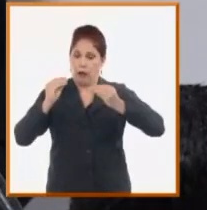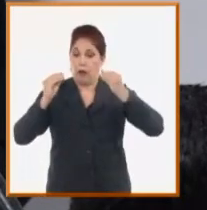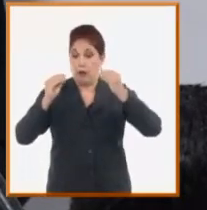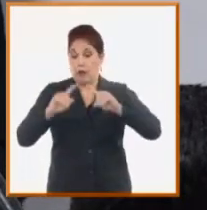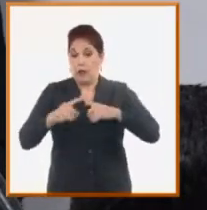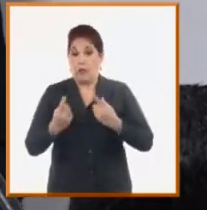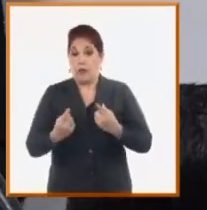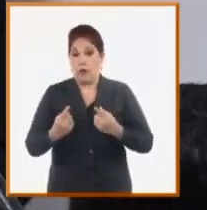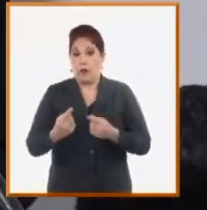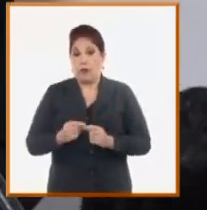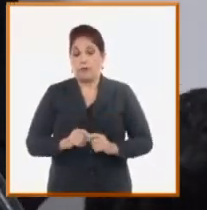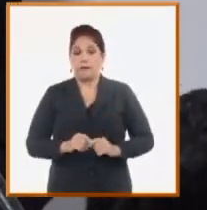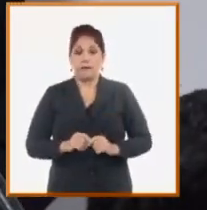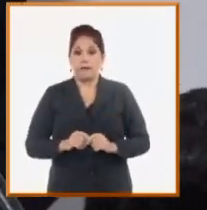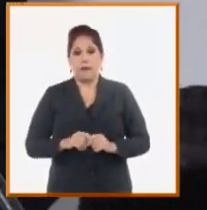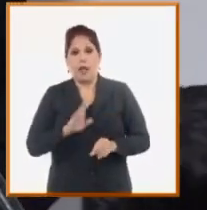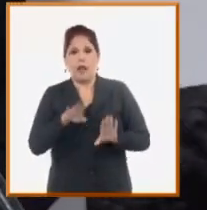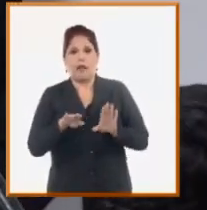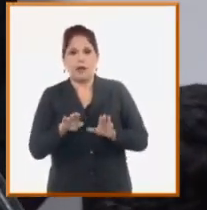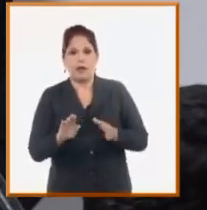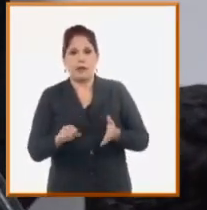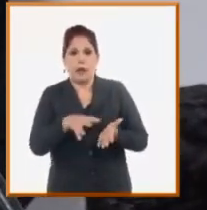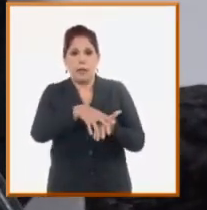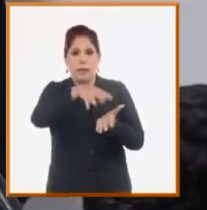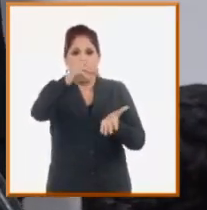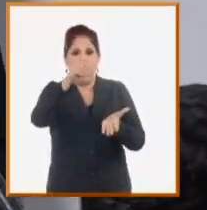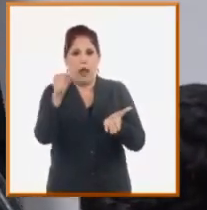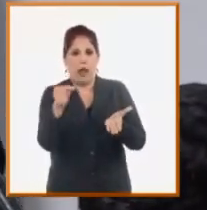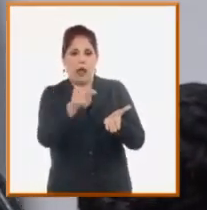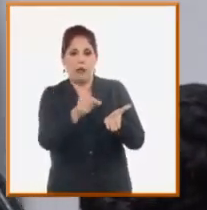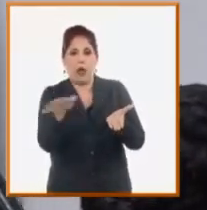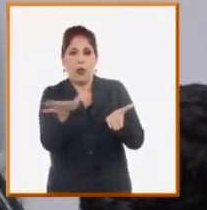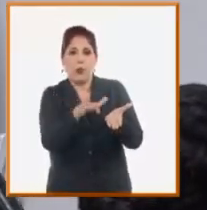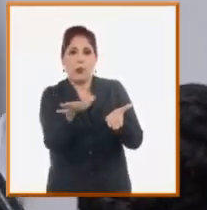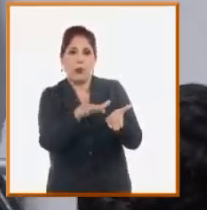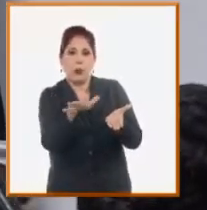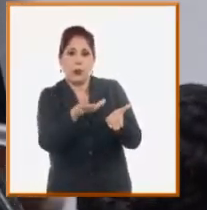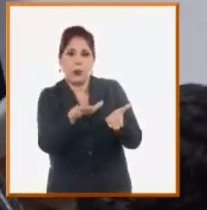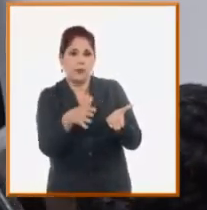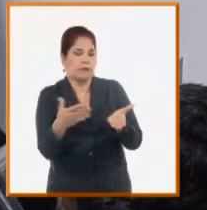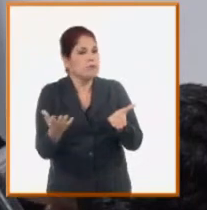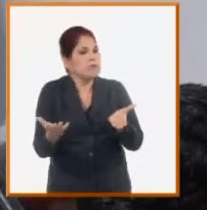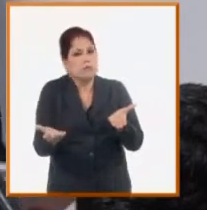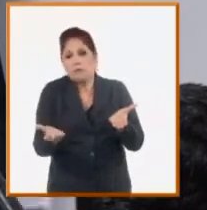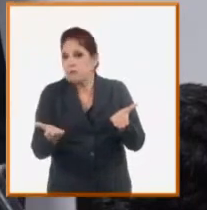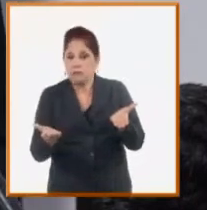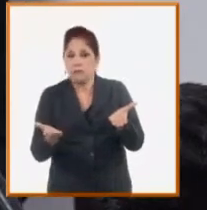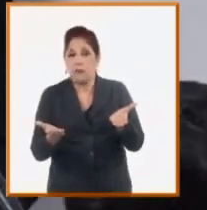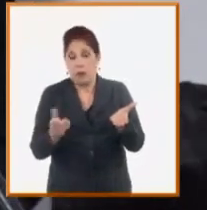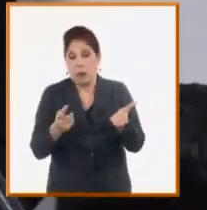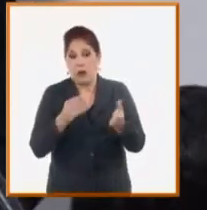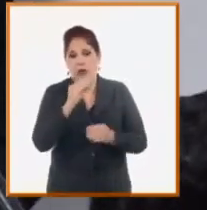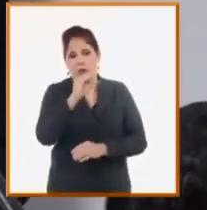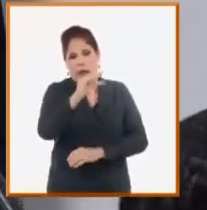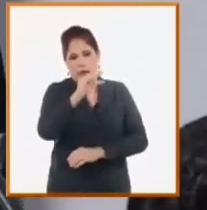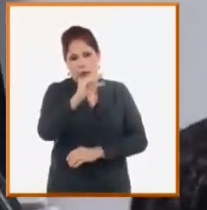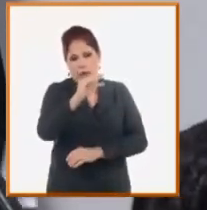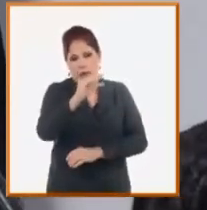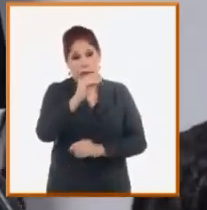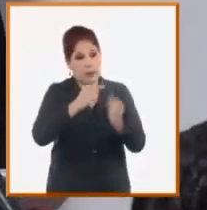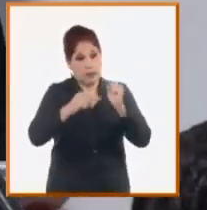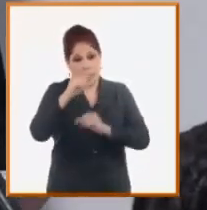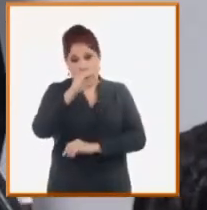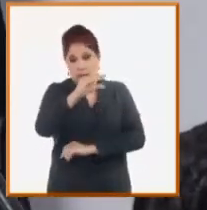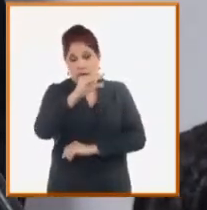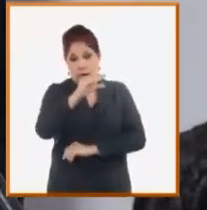cuestiones positivas, negativas que han traído los actores no estatales, tiene que ver fundamentalmente con el tema de los salarios. Pero cuando